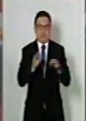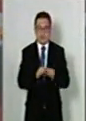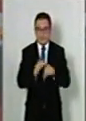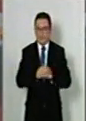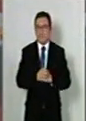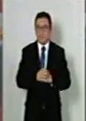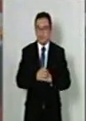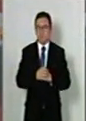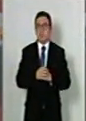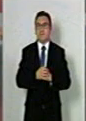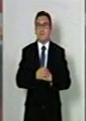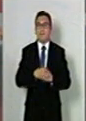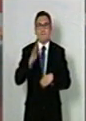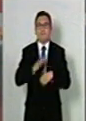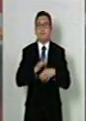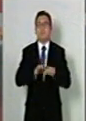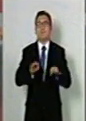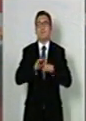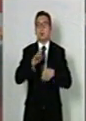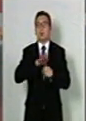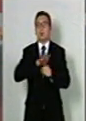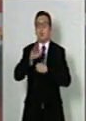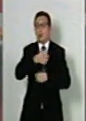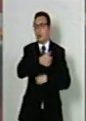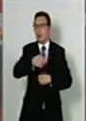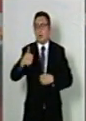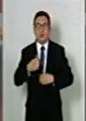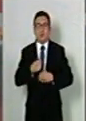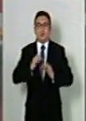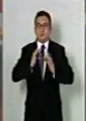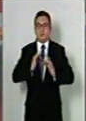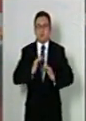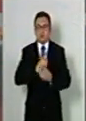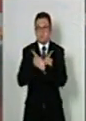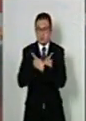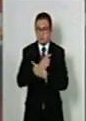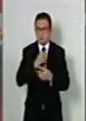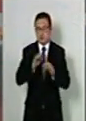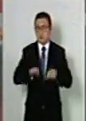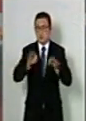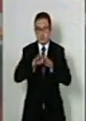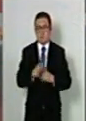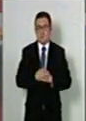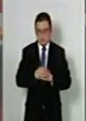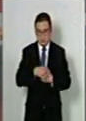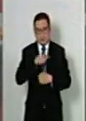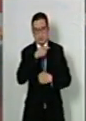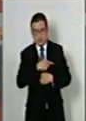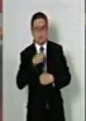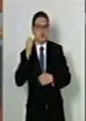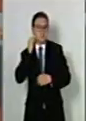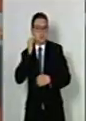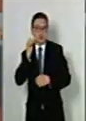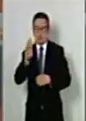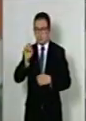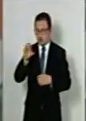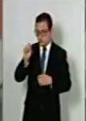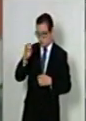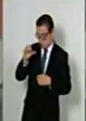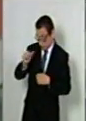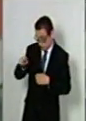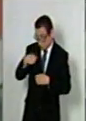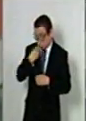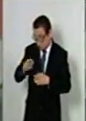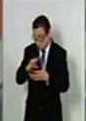fundamento esencial, que es el principio de dignidad. Le aprecio mucho la referencia al senador Barbosa,